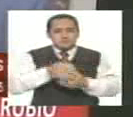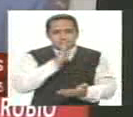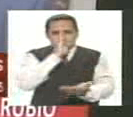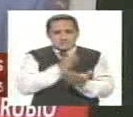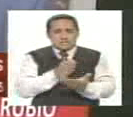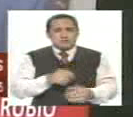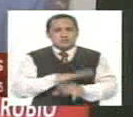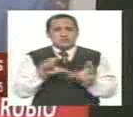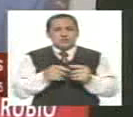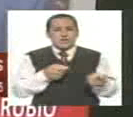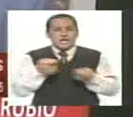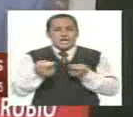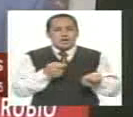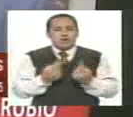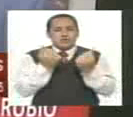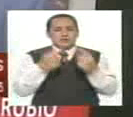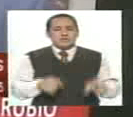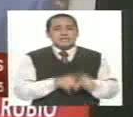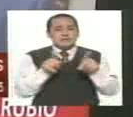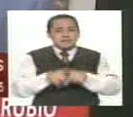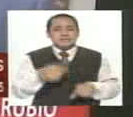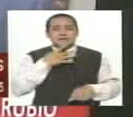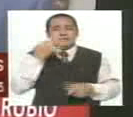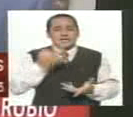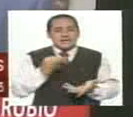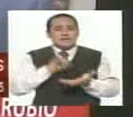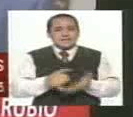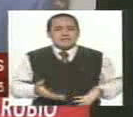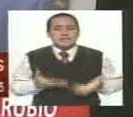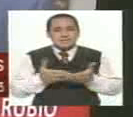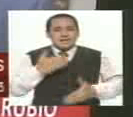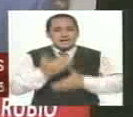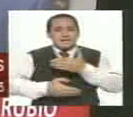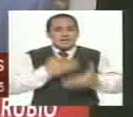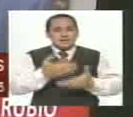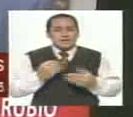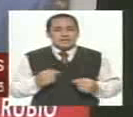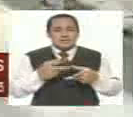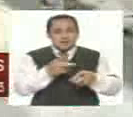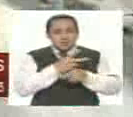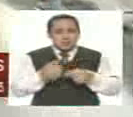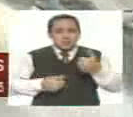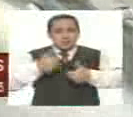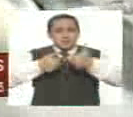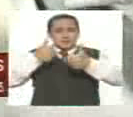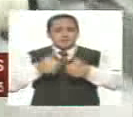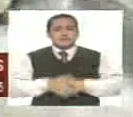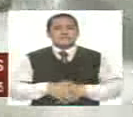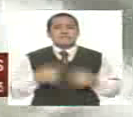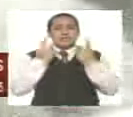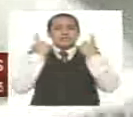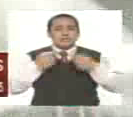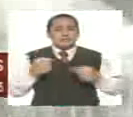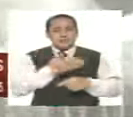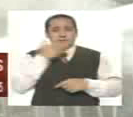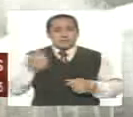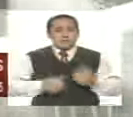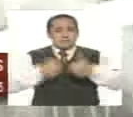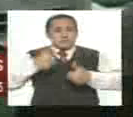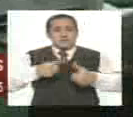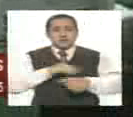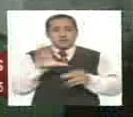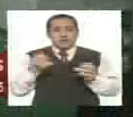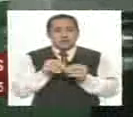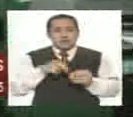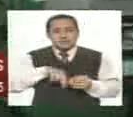en su manejo económico y, por cierto, un país que apuesta por la productividad y la competitividad. La meta de mejorar la competitividad en el